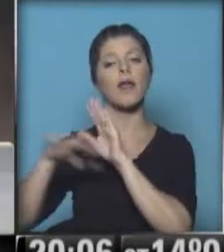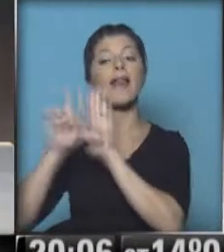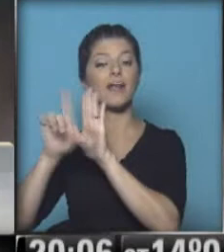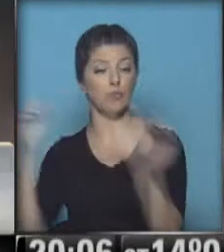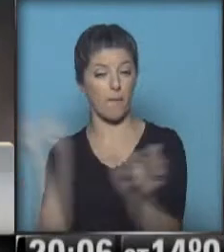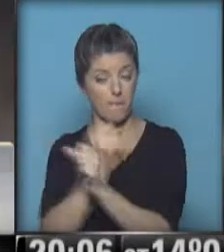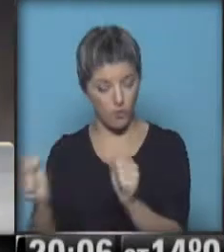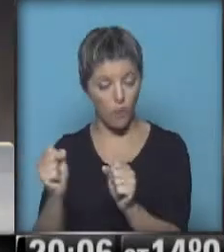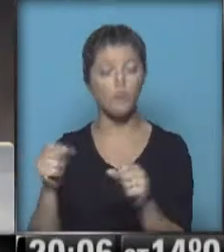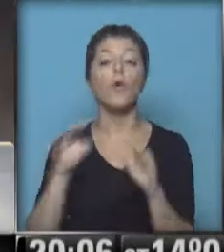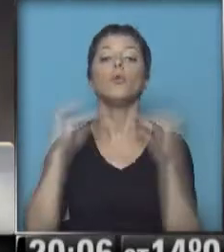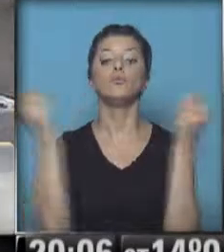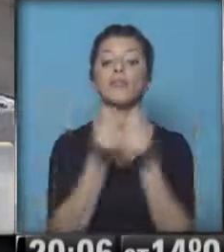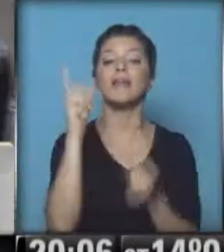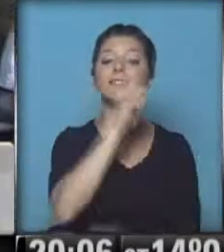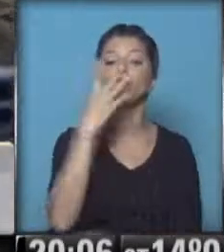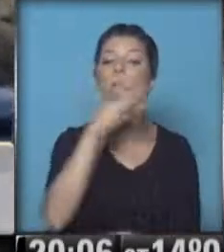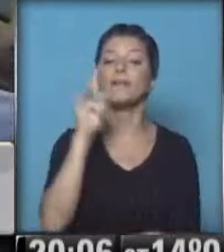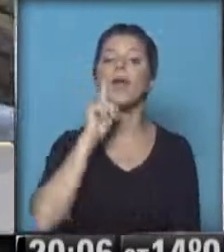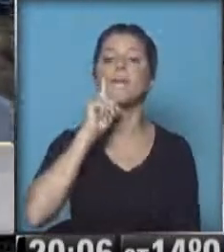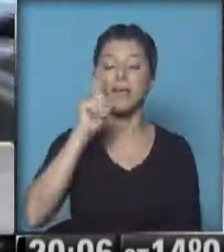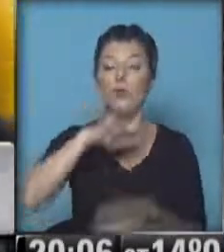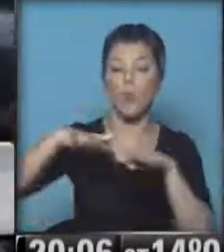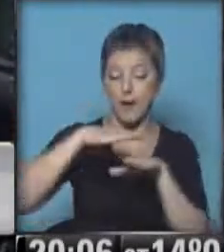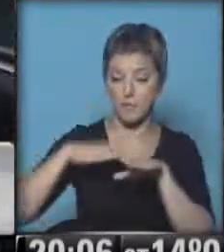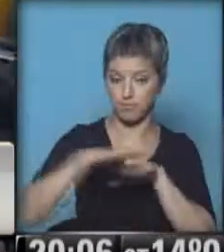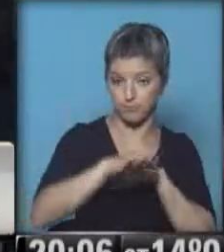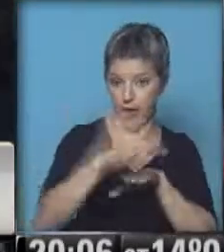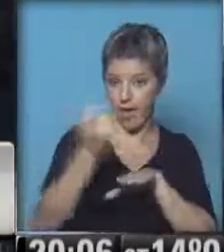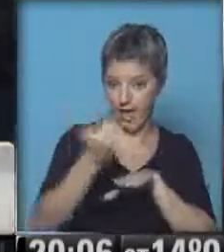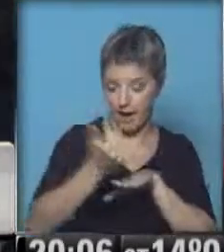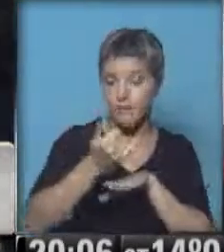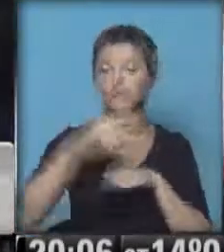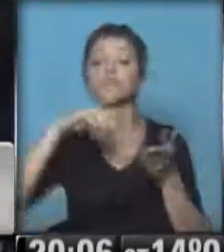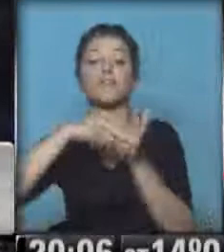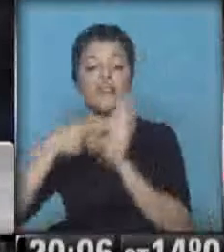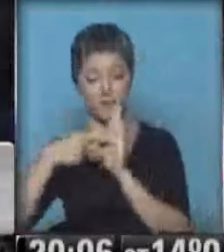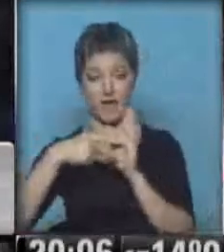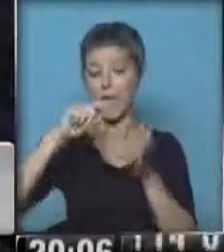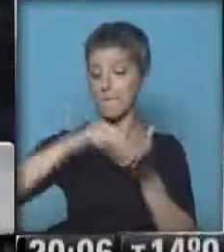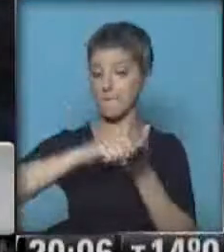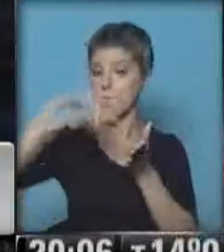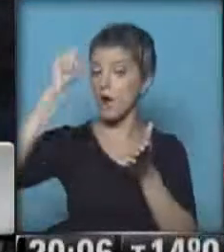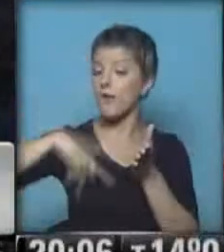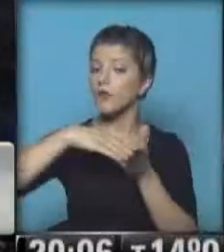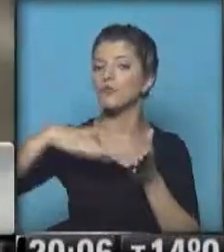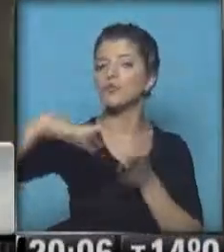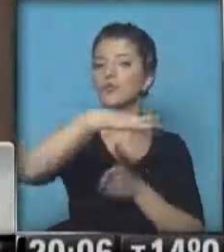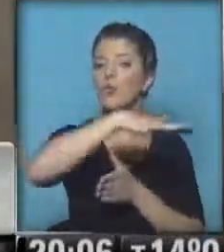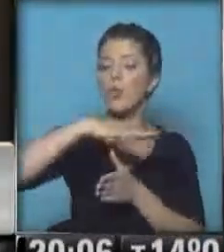suma 140 mil lugares con espacios medidos para estacionar, lo que convierte a Buenos Aires en un espacio urbano con